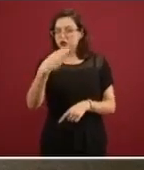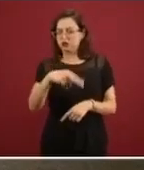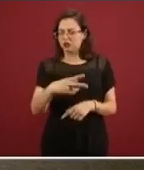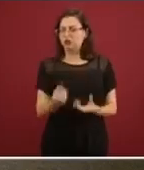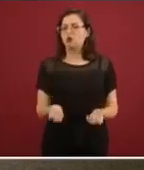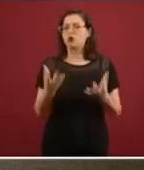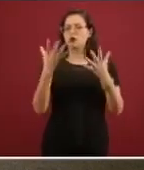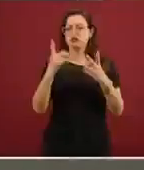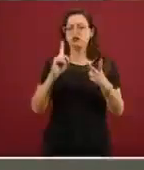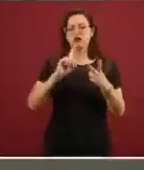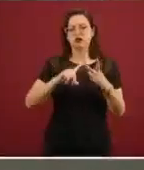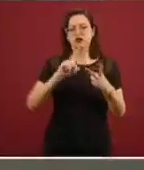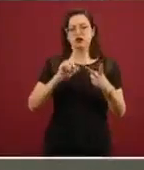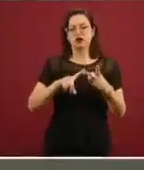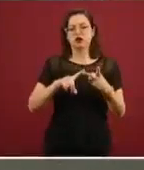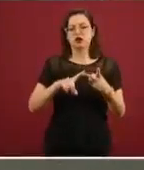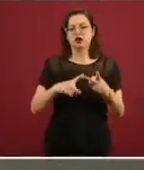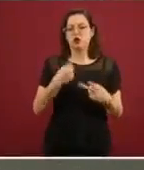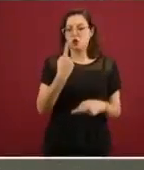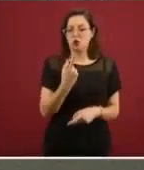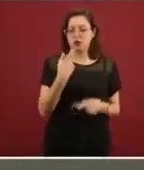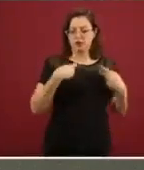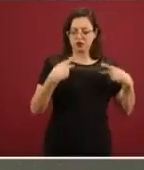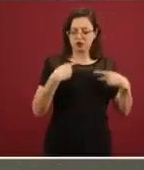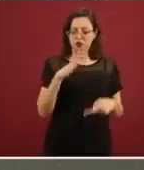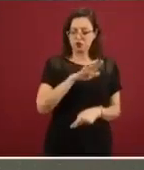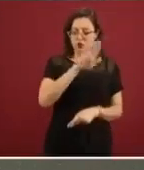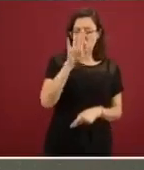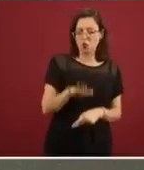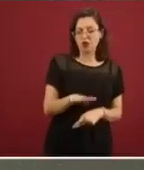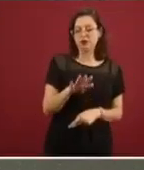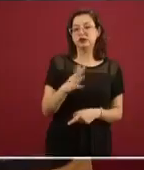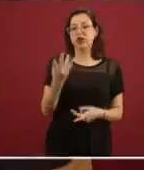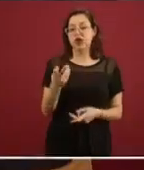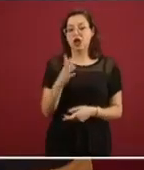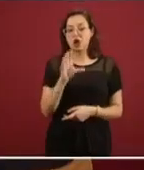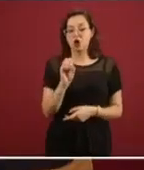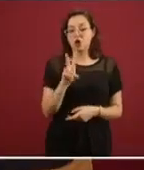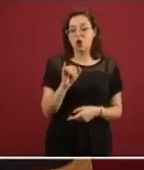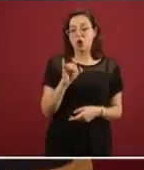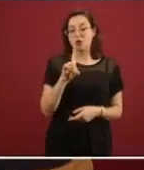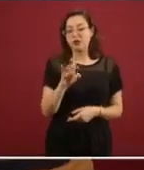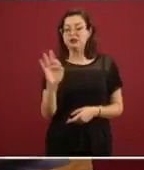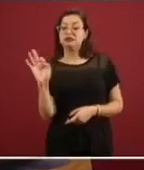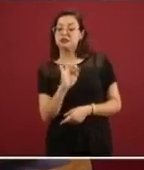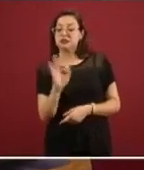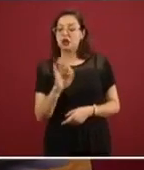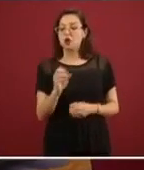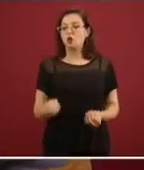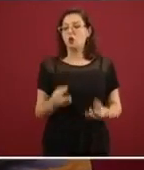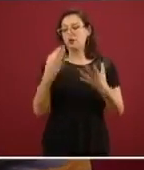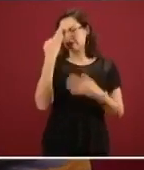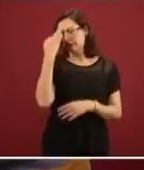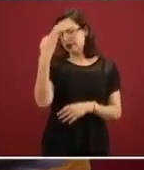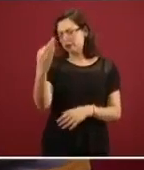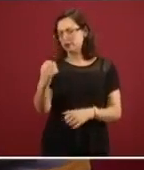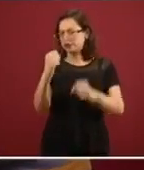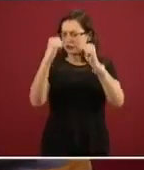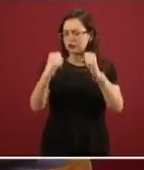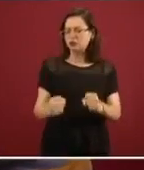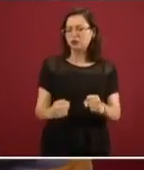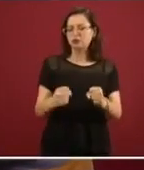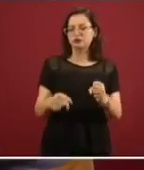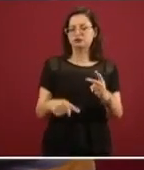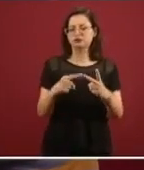cuánto tiempo pasa, si nos puede precisar, de una muerte que sea sospechosa a ser confirmada por COVID-19. Y también hubo un estudio hoy